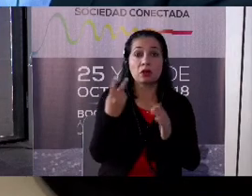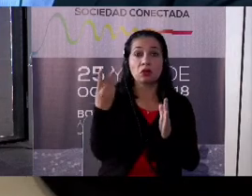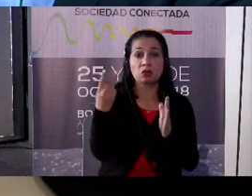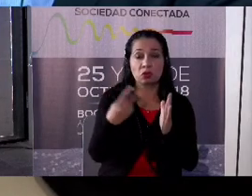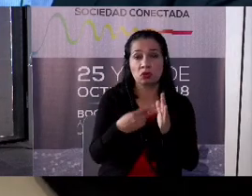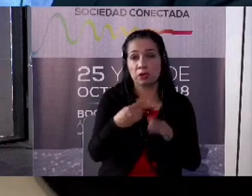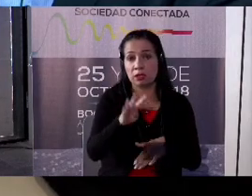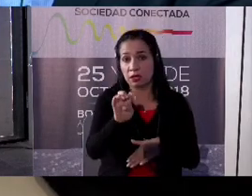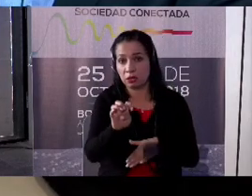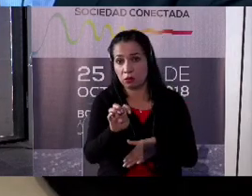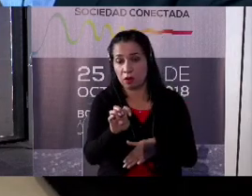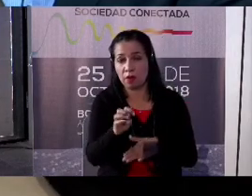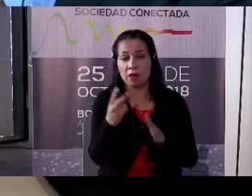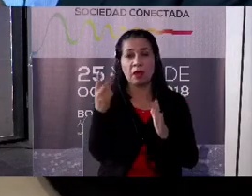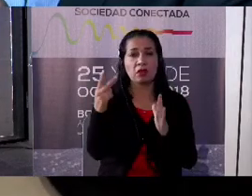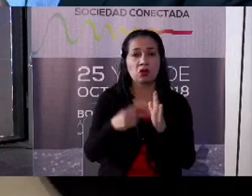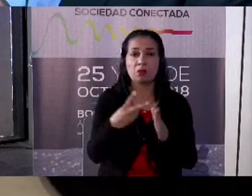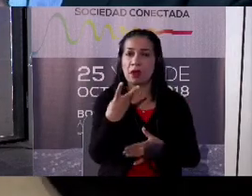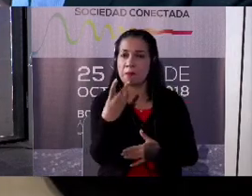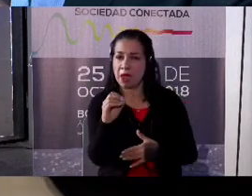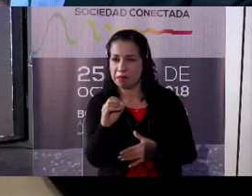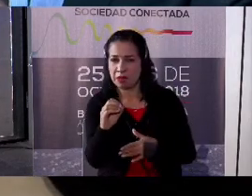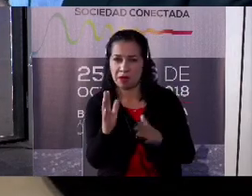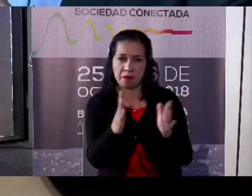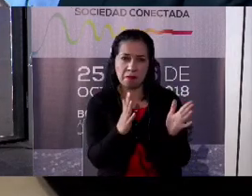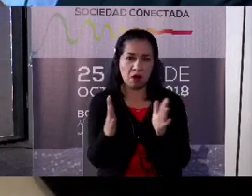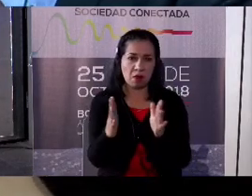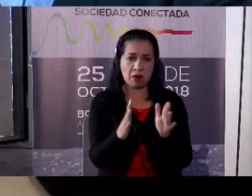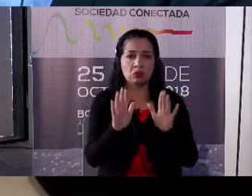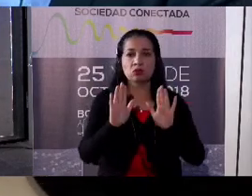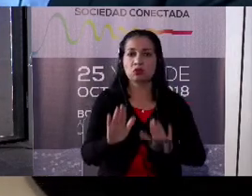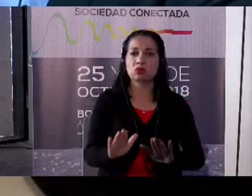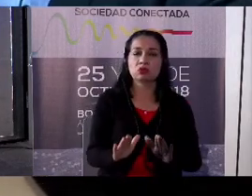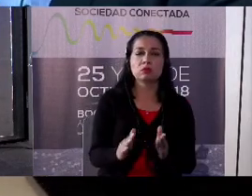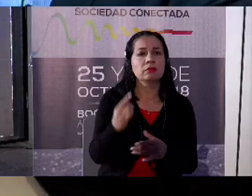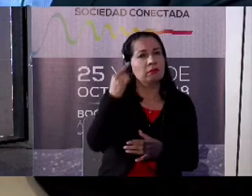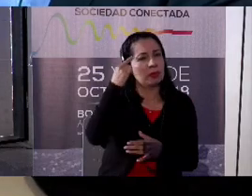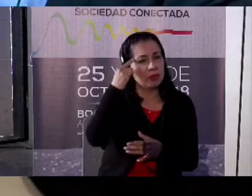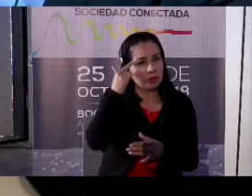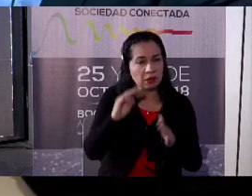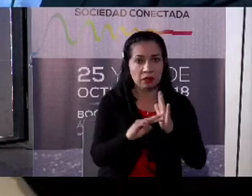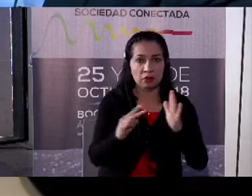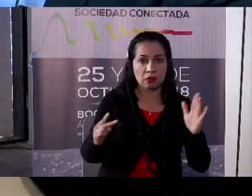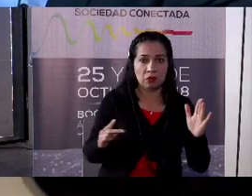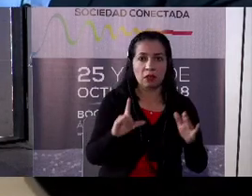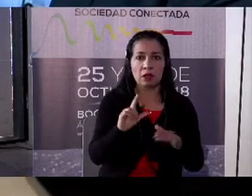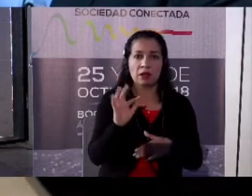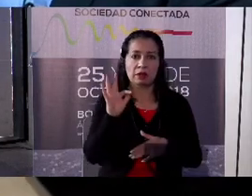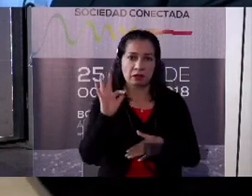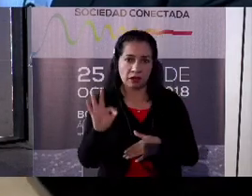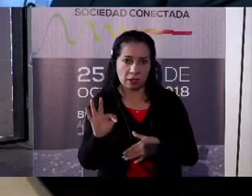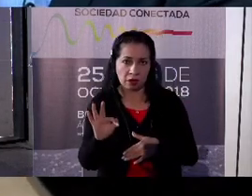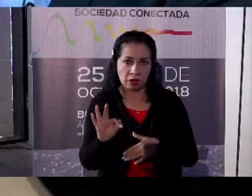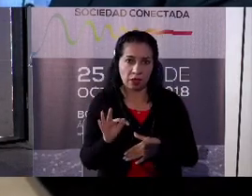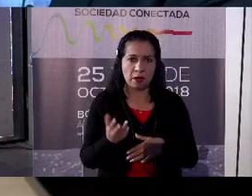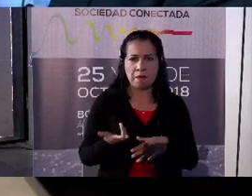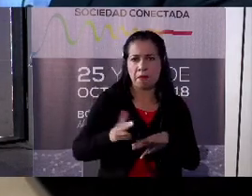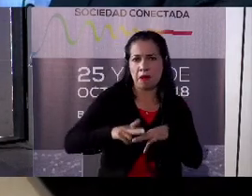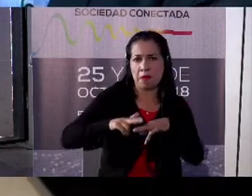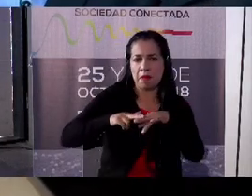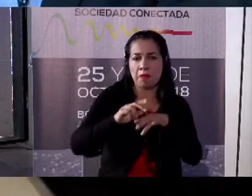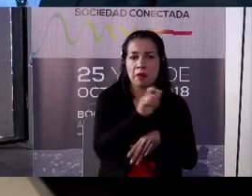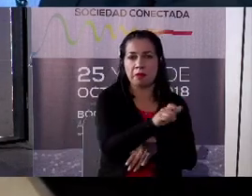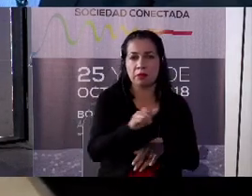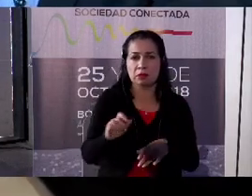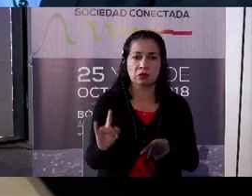2020 en donde inclusive se espera que la tecnología LTE ya la cantidad agregada de usuarios